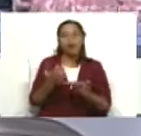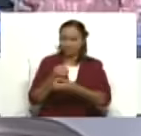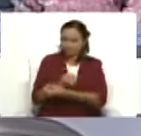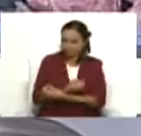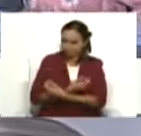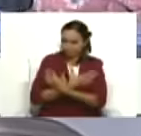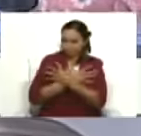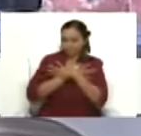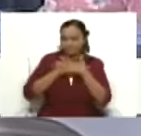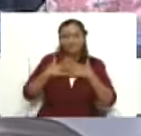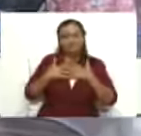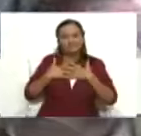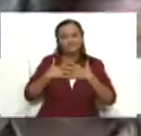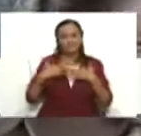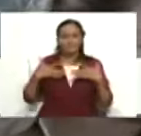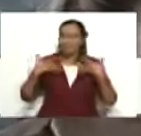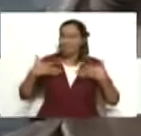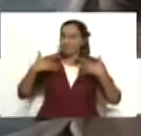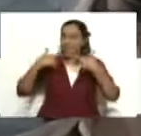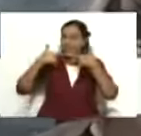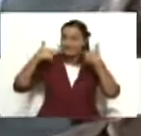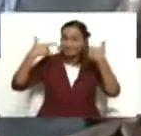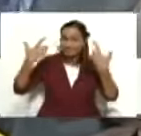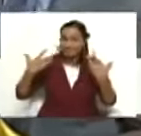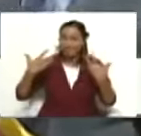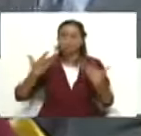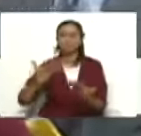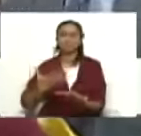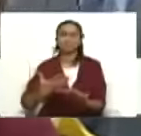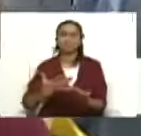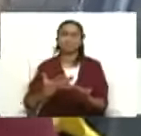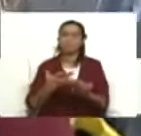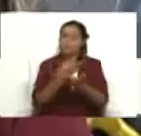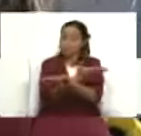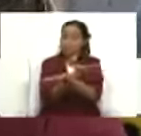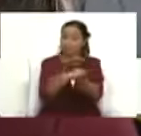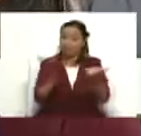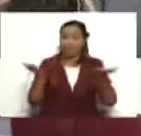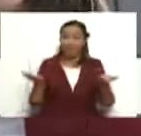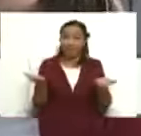contentos de que ustedes, este poder